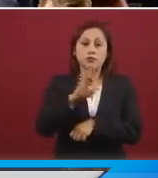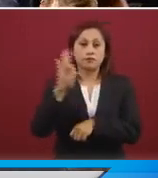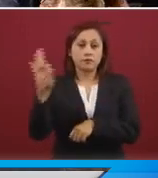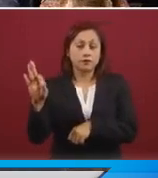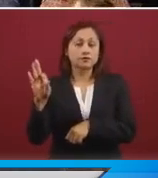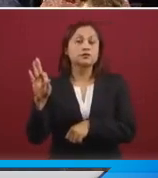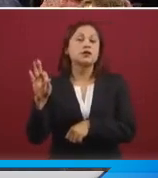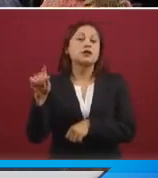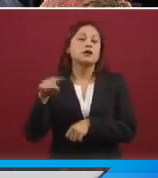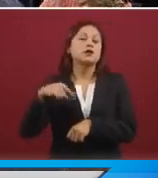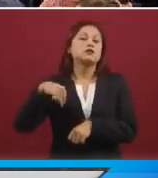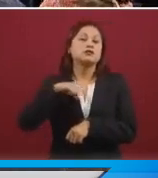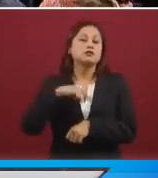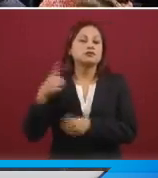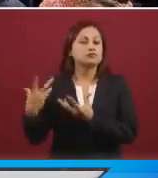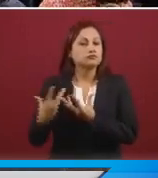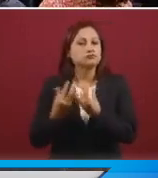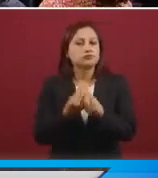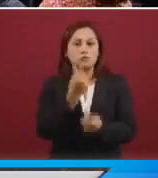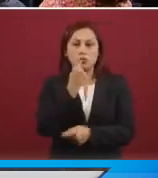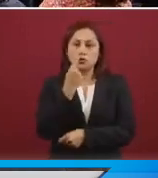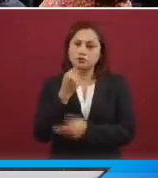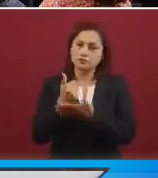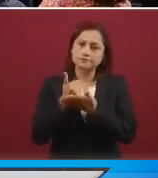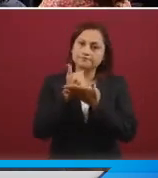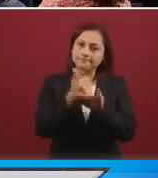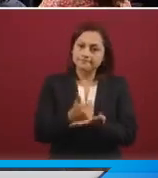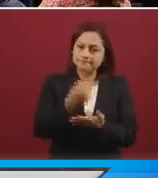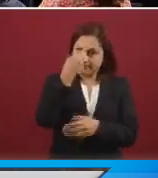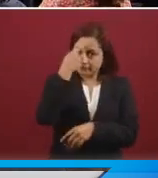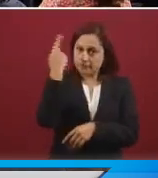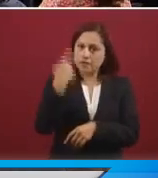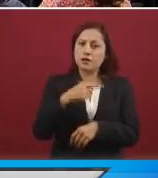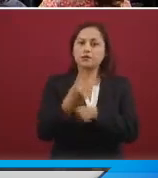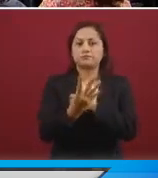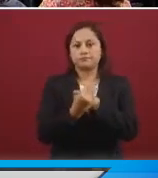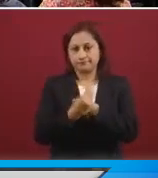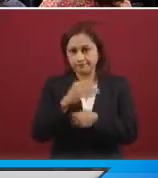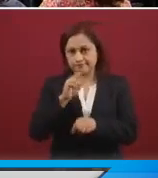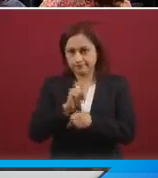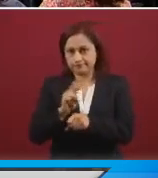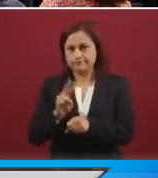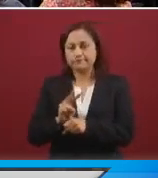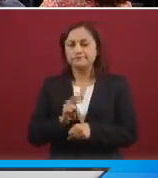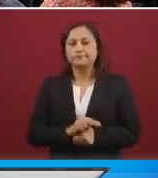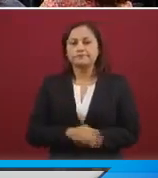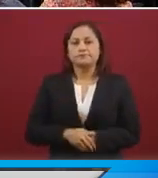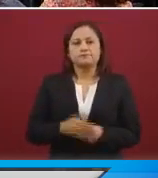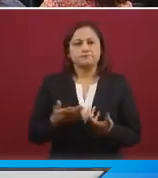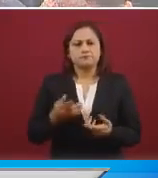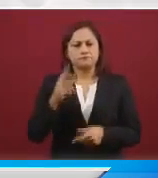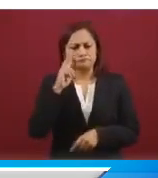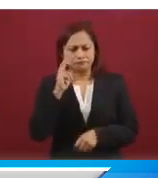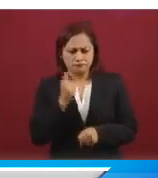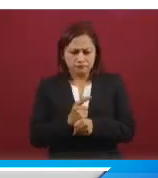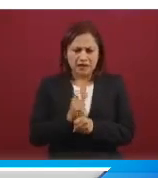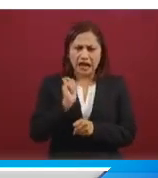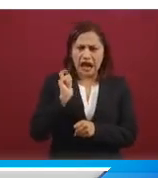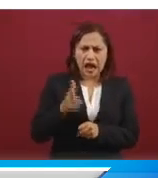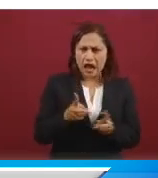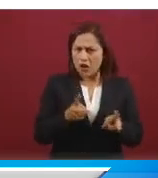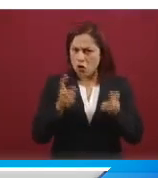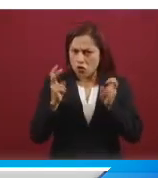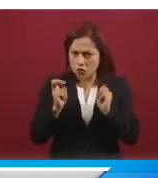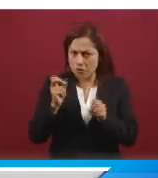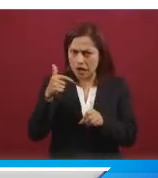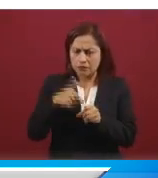Gasolina premium marca Rendichicas a 21.01. Diesel marca Rendichicas a 20.61. Gas LP en cilindros